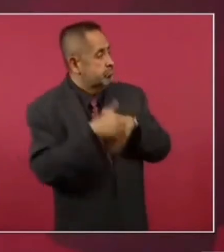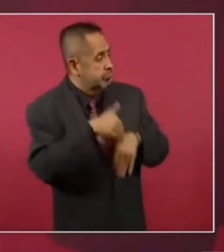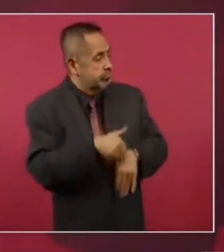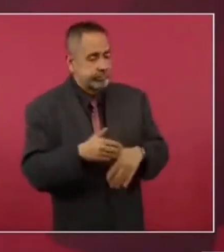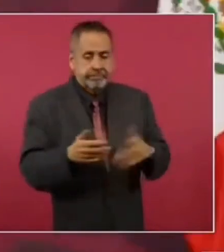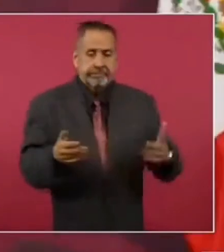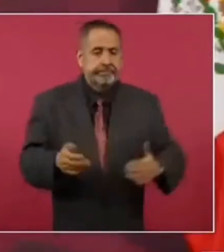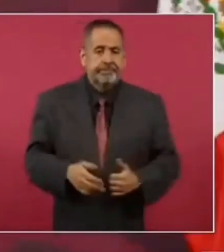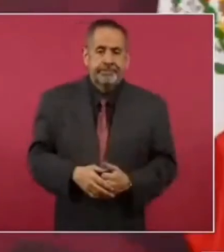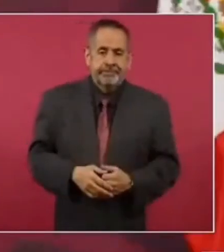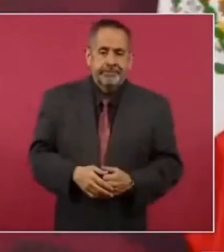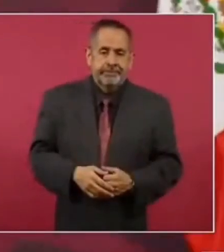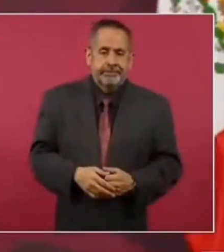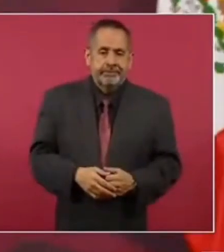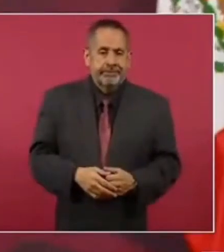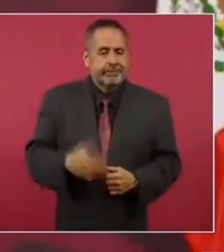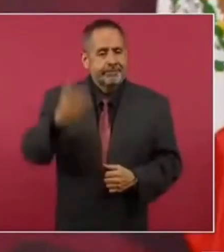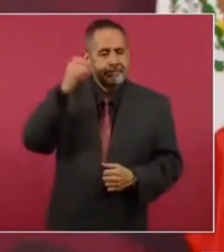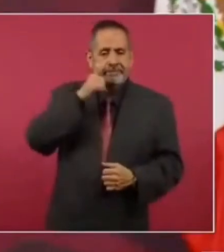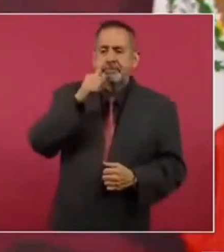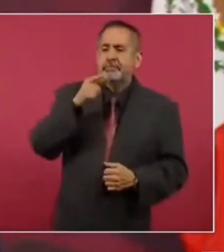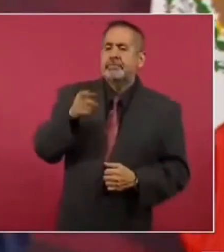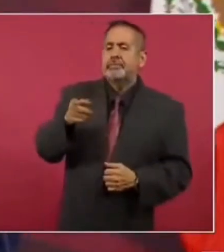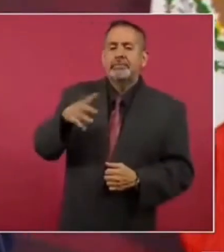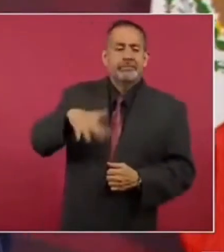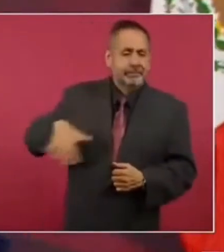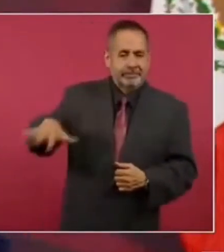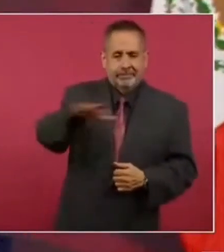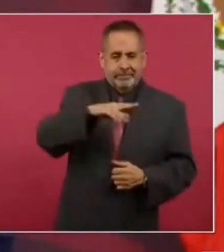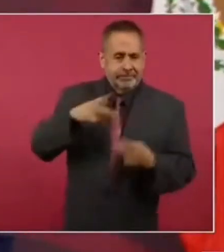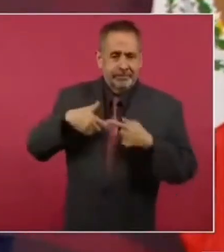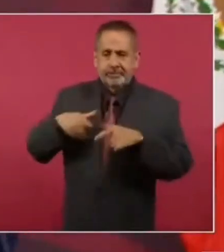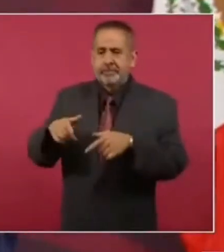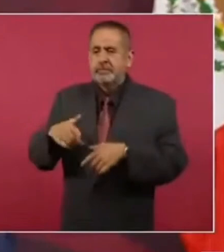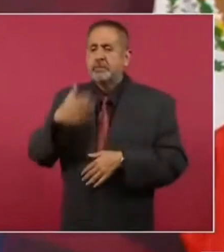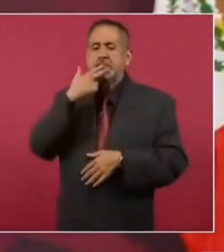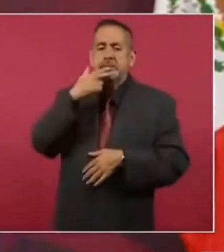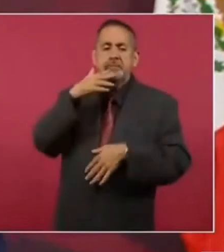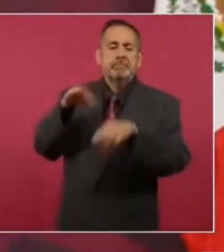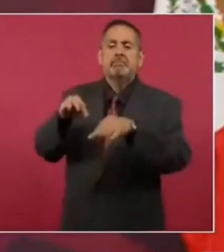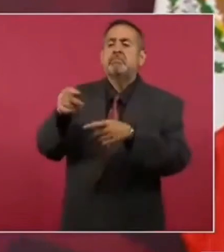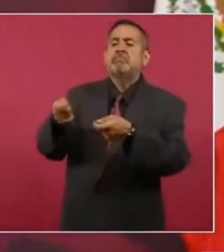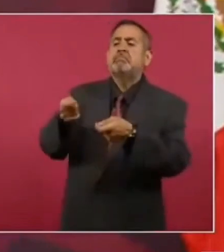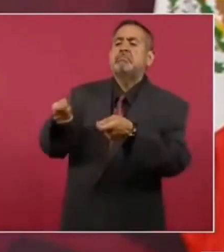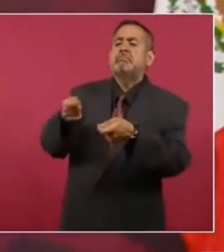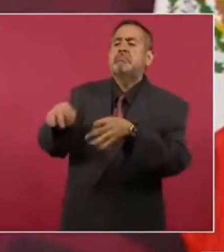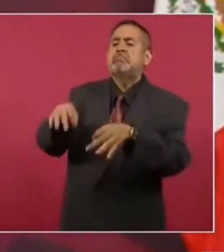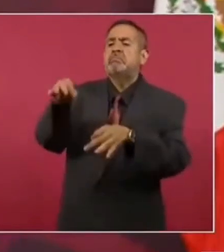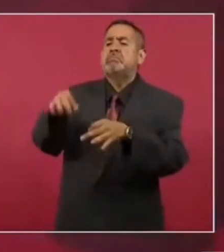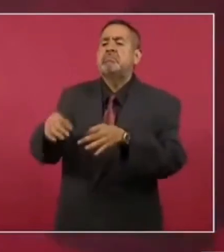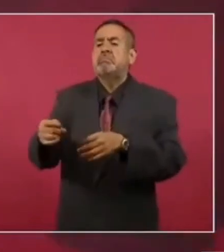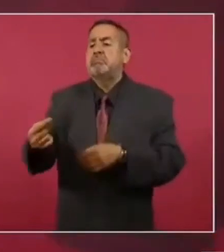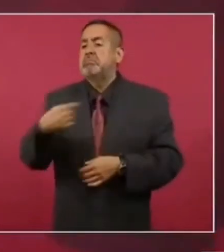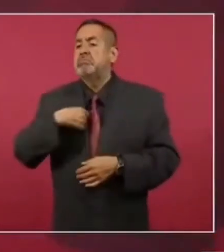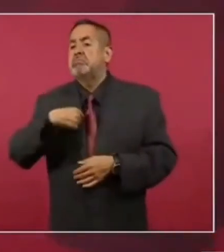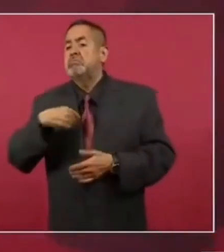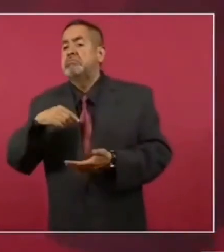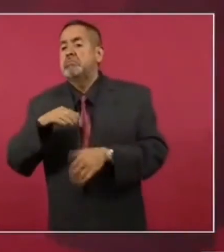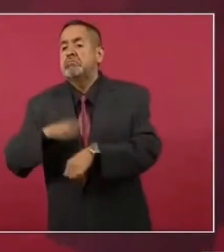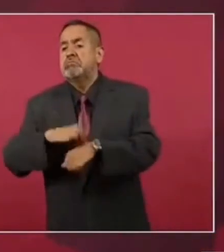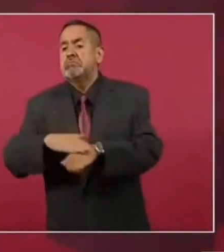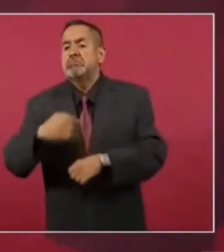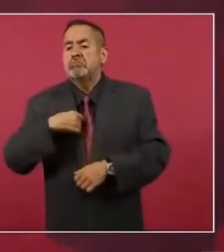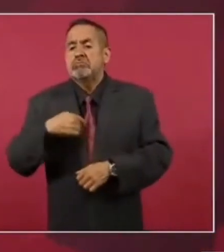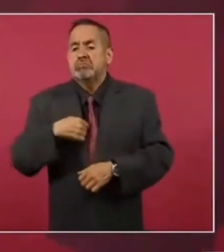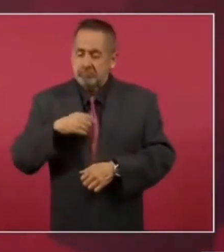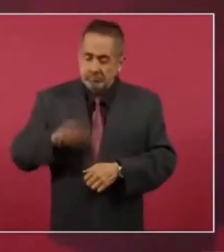Al pueblo se le utilizaba nada más para legitimar